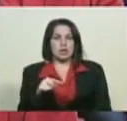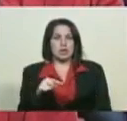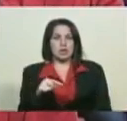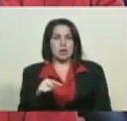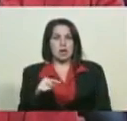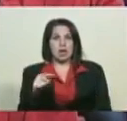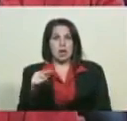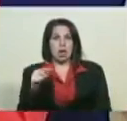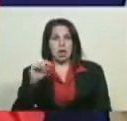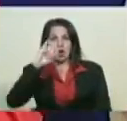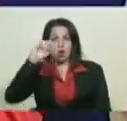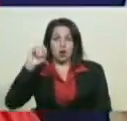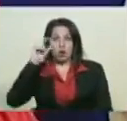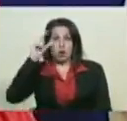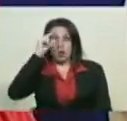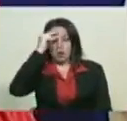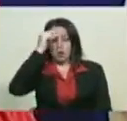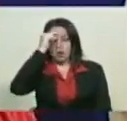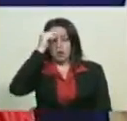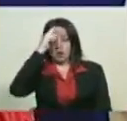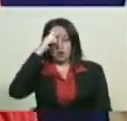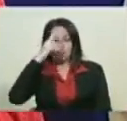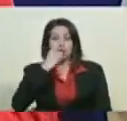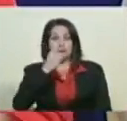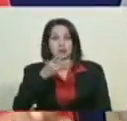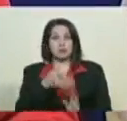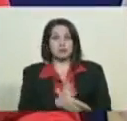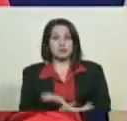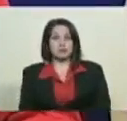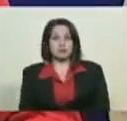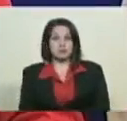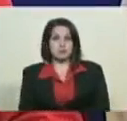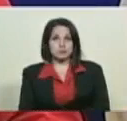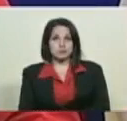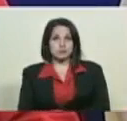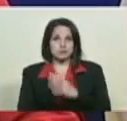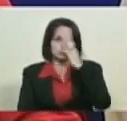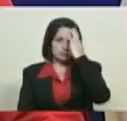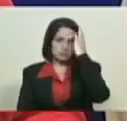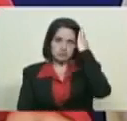que tenía Julio Borges con el diálogo allá en las playas de República Dominicana.